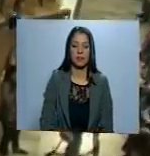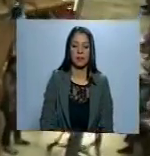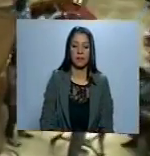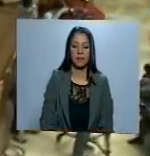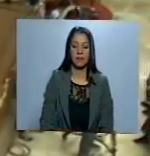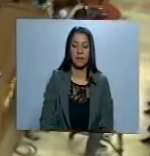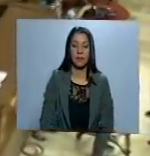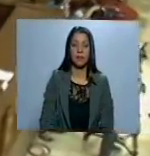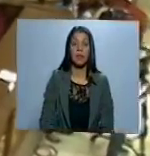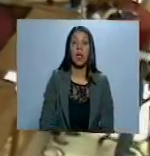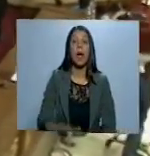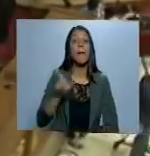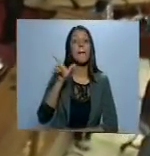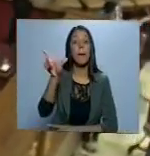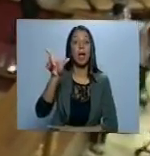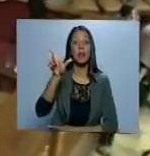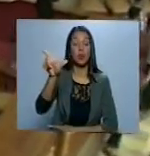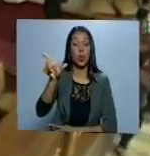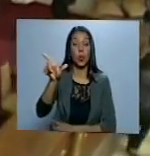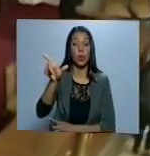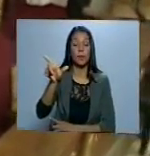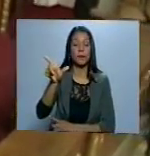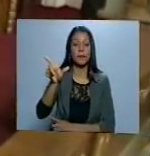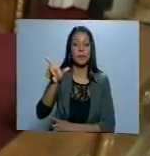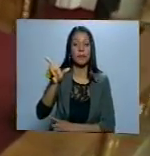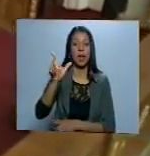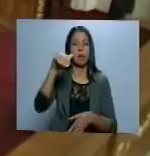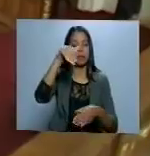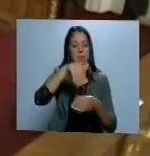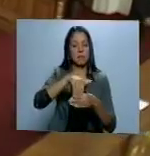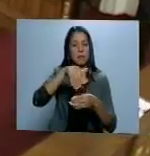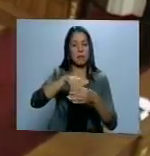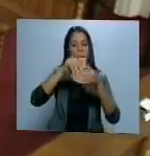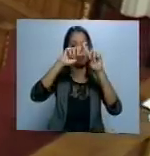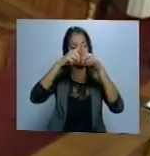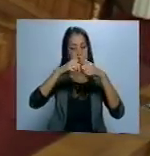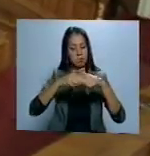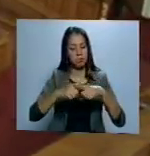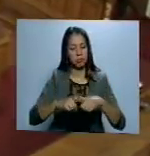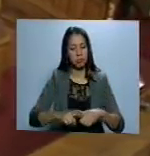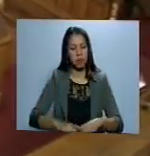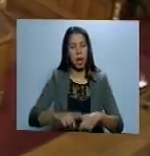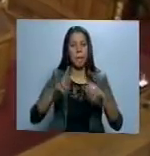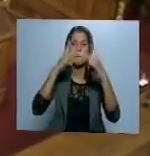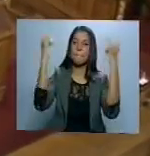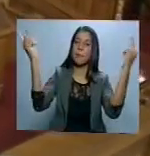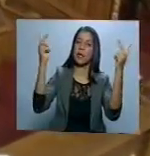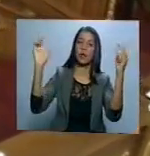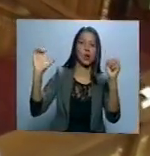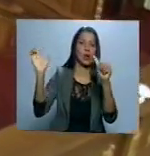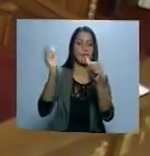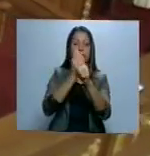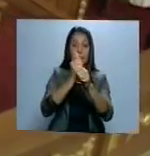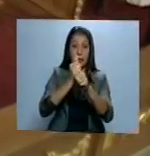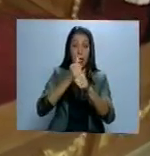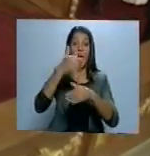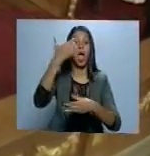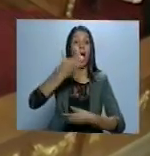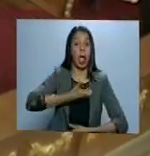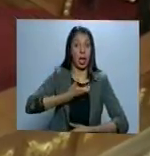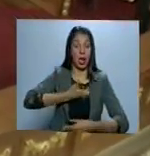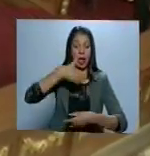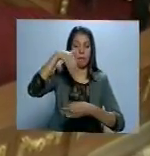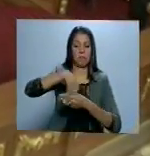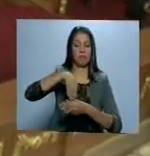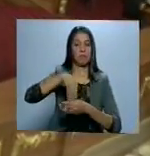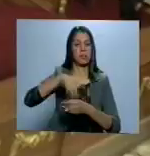El Partido Socialista Unido de Venezuela obtuvo una victoria avasalladora en las elecciones municipales que se